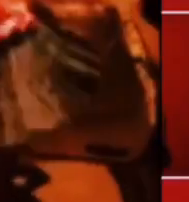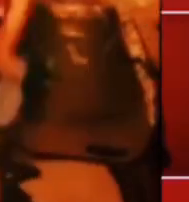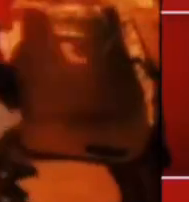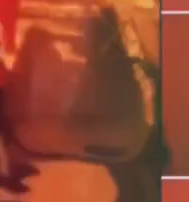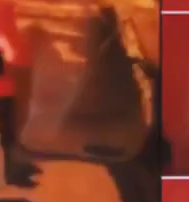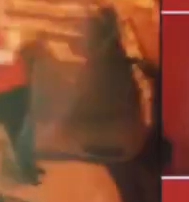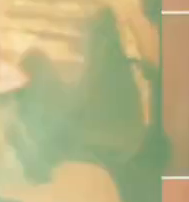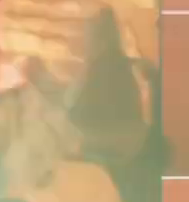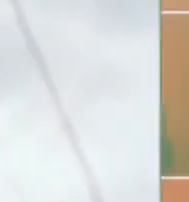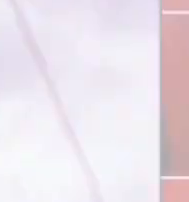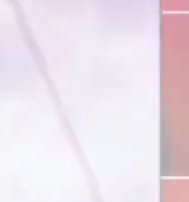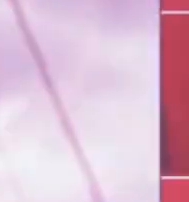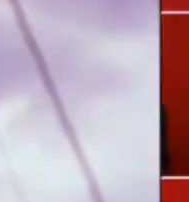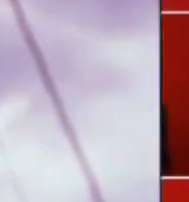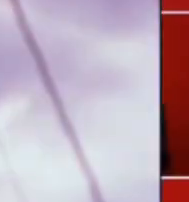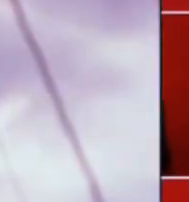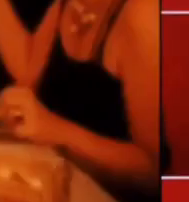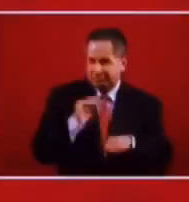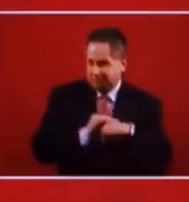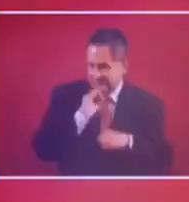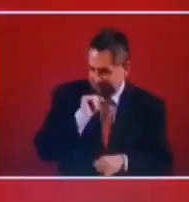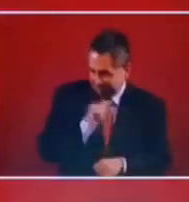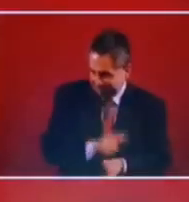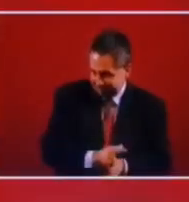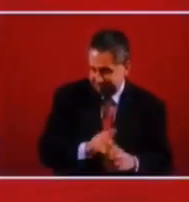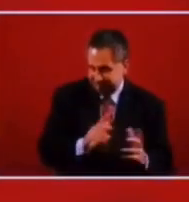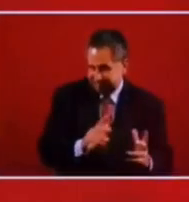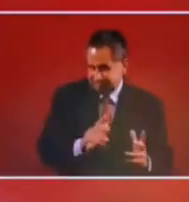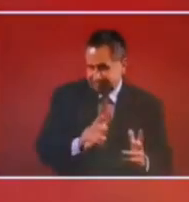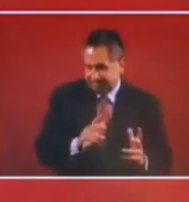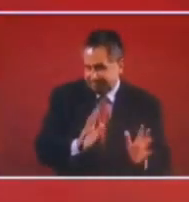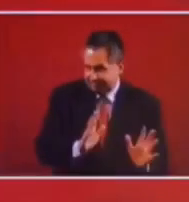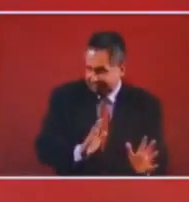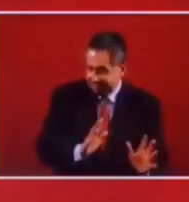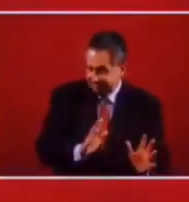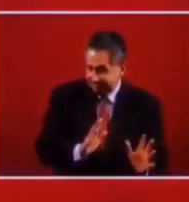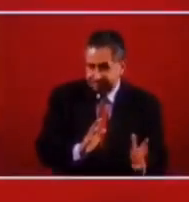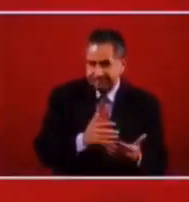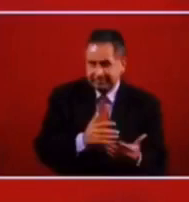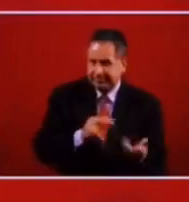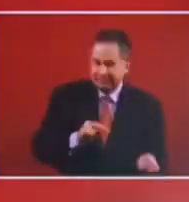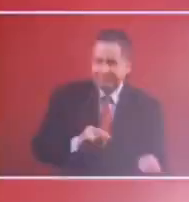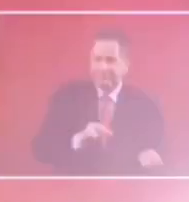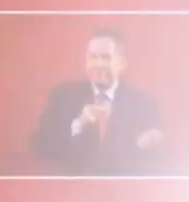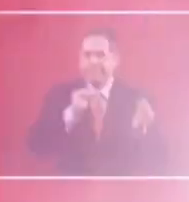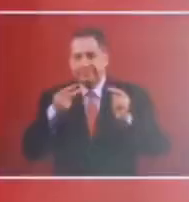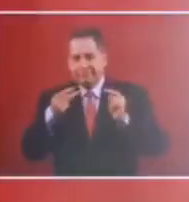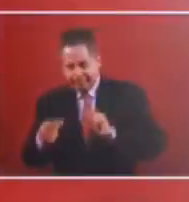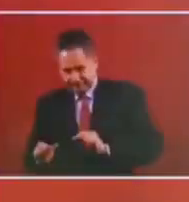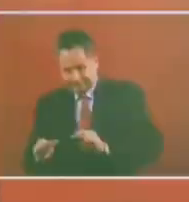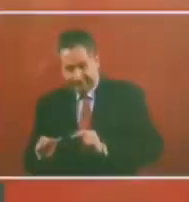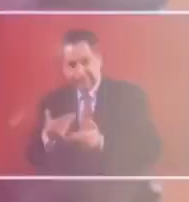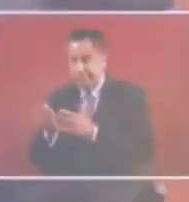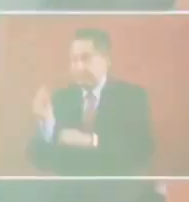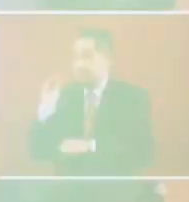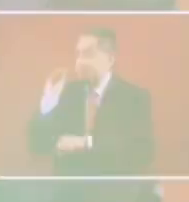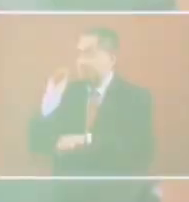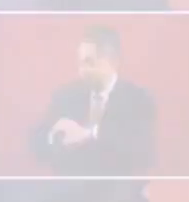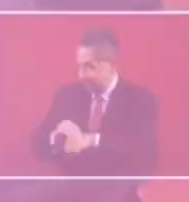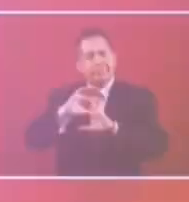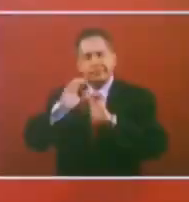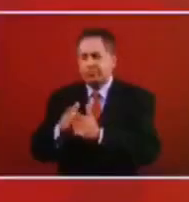tarde y admito ahora estamos en un intento de aportarnos bien